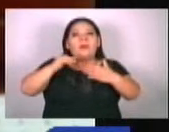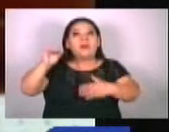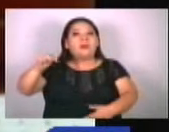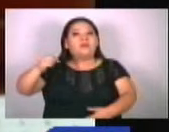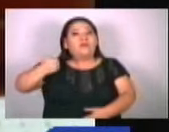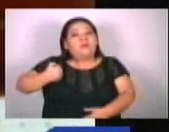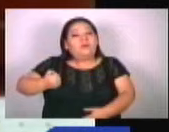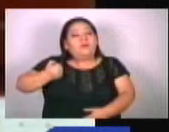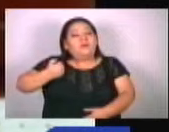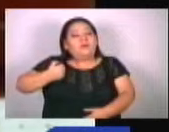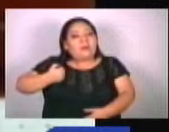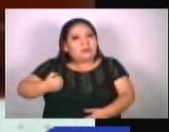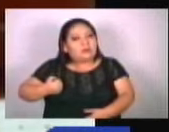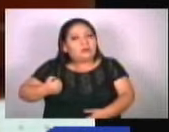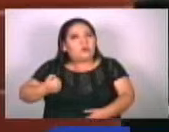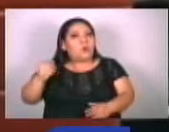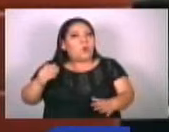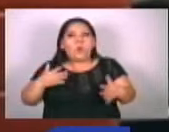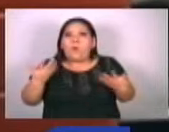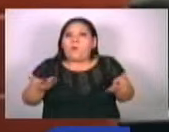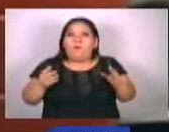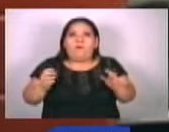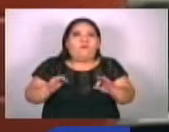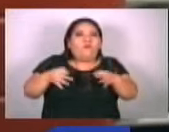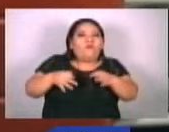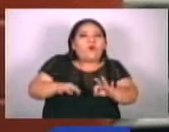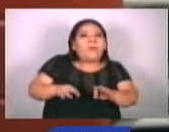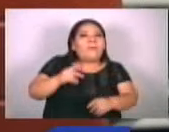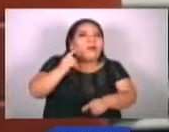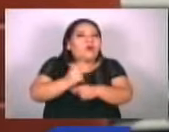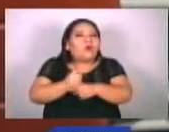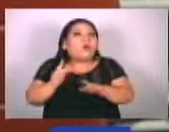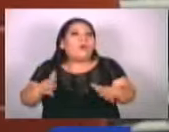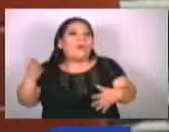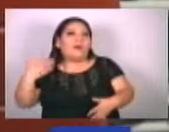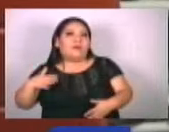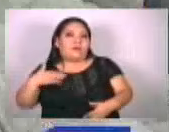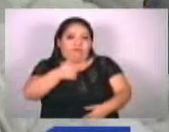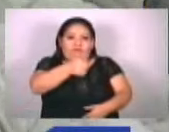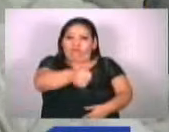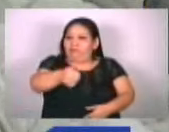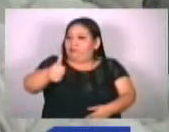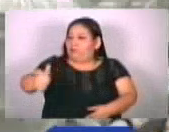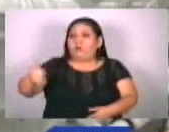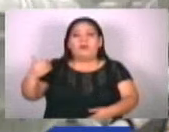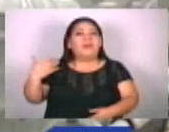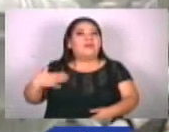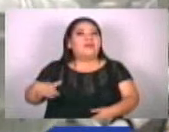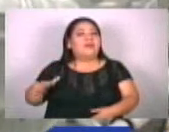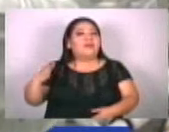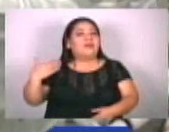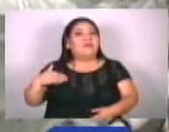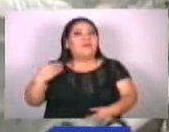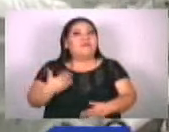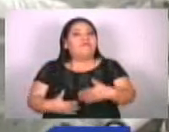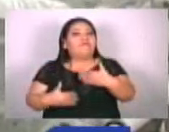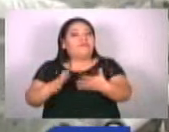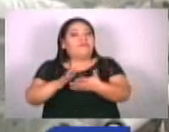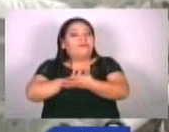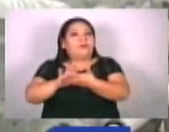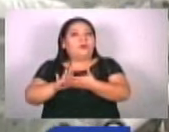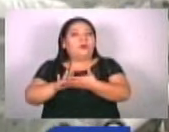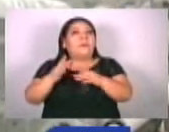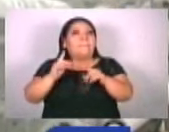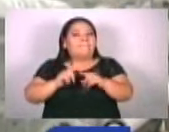es único y que no existe una forma correcta de vivirlo. Cada persona tiene su propio proceso de sanación, pero el